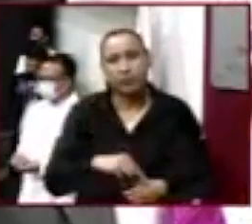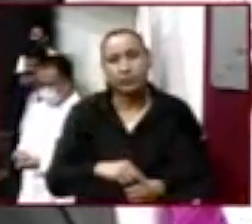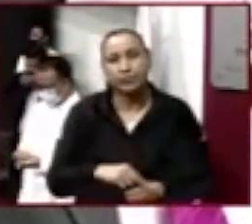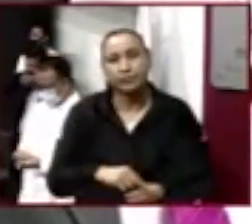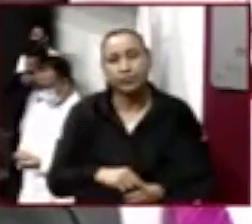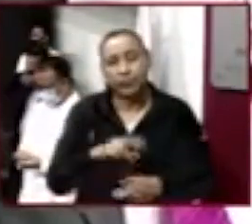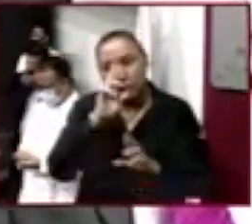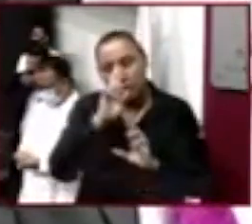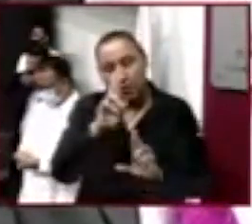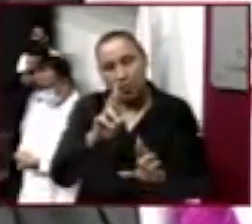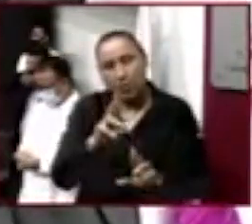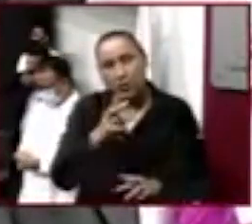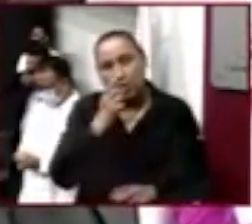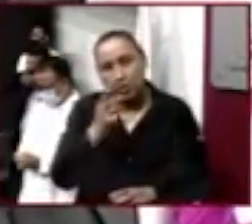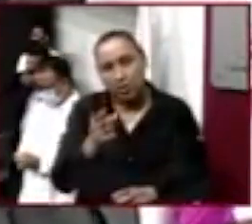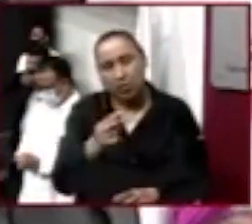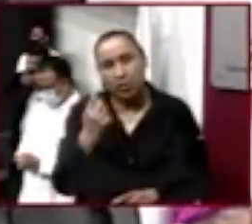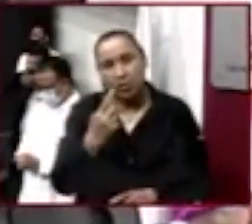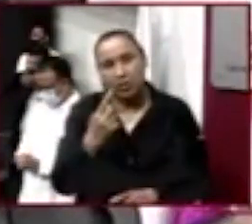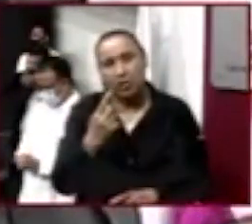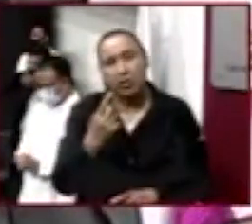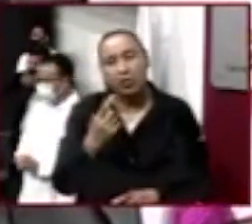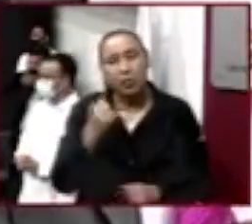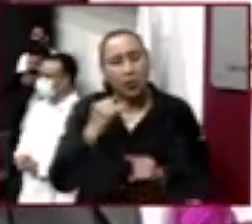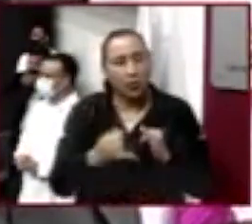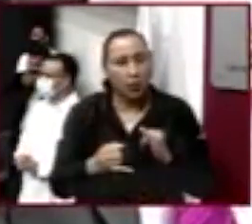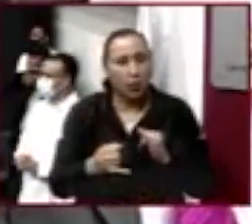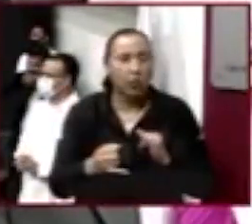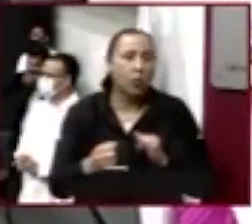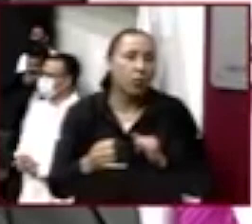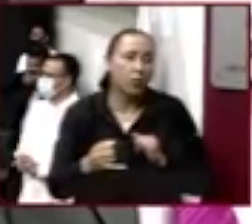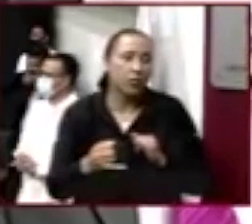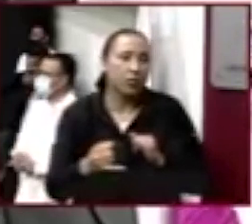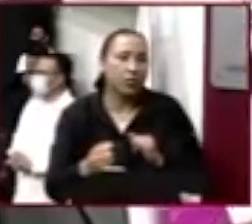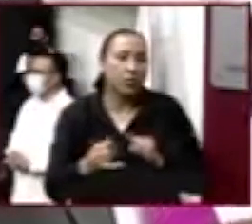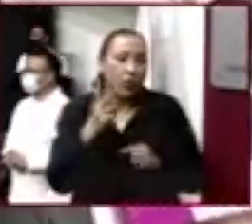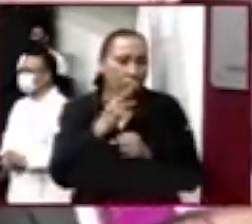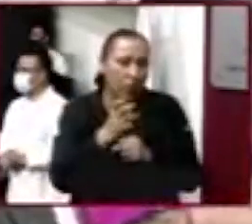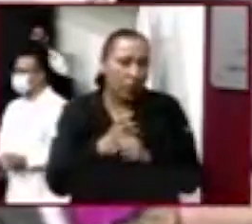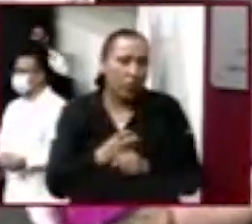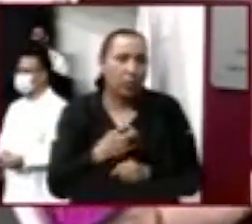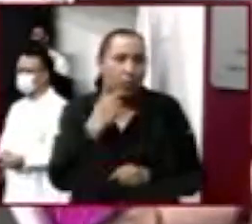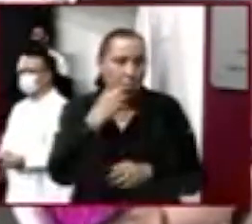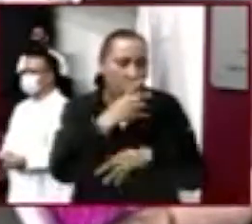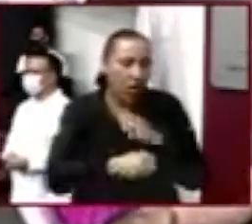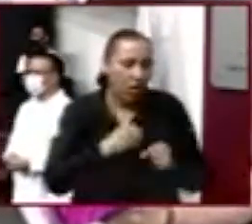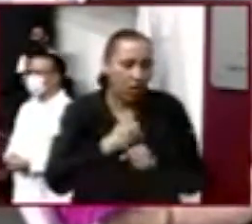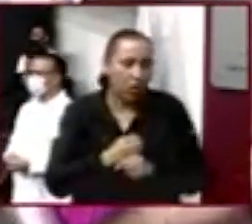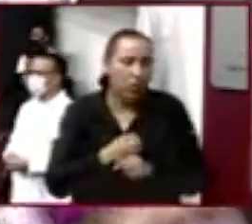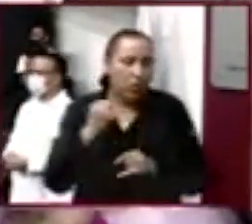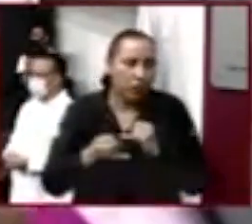respetuosamente, le conmino para que en el último tramo de su trayecto como titular del